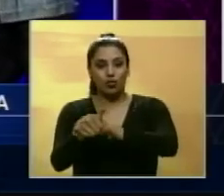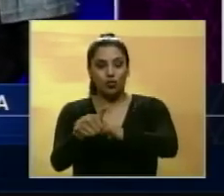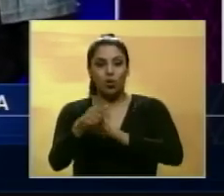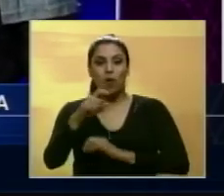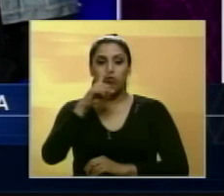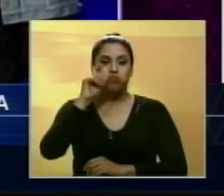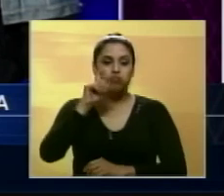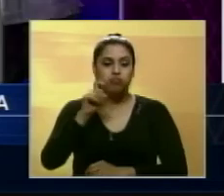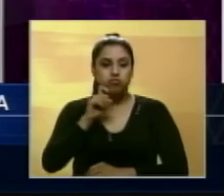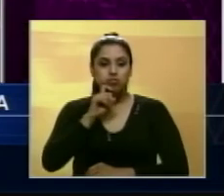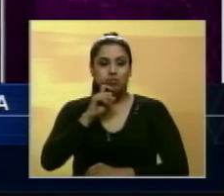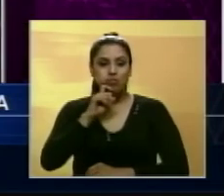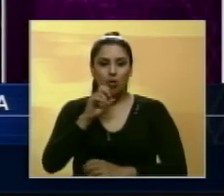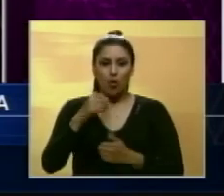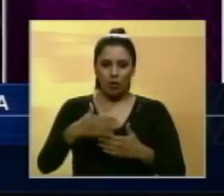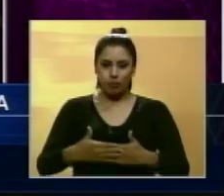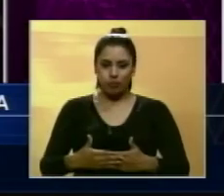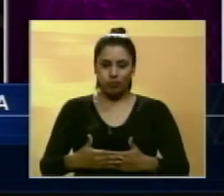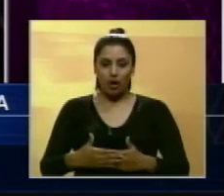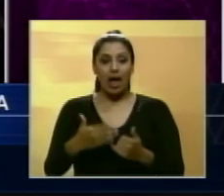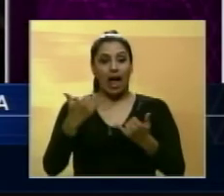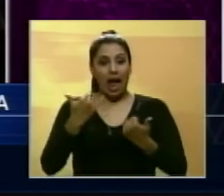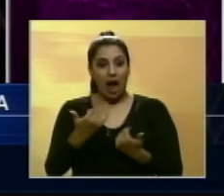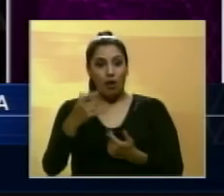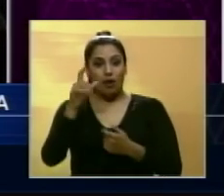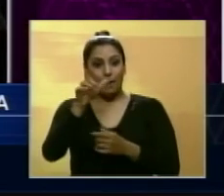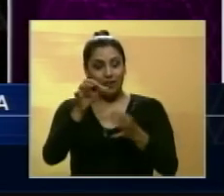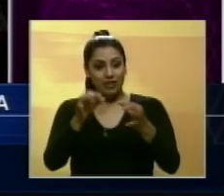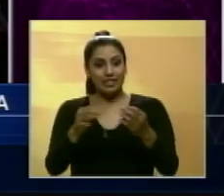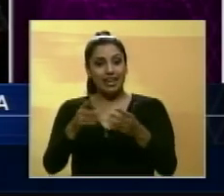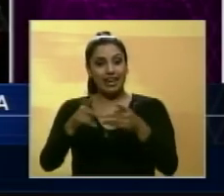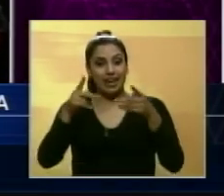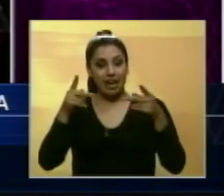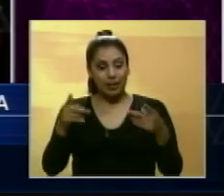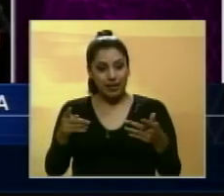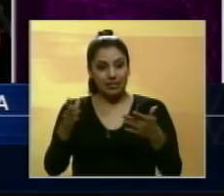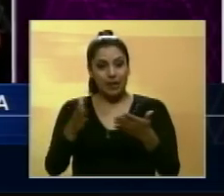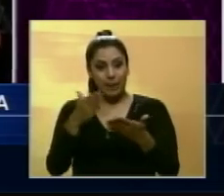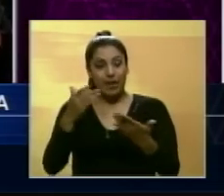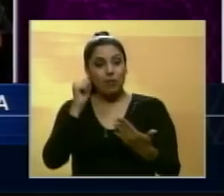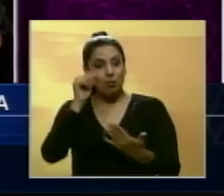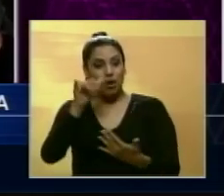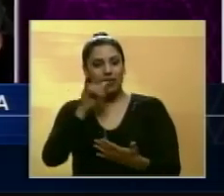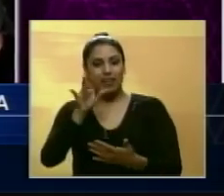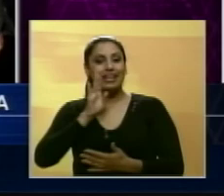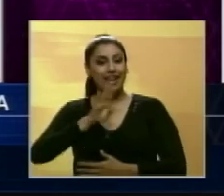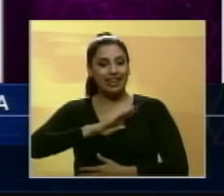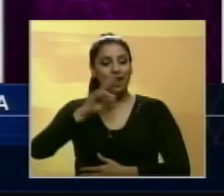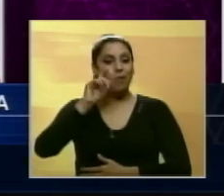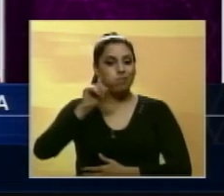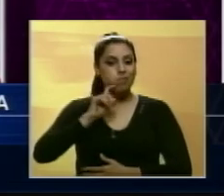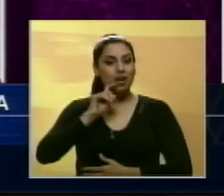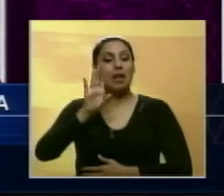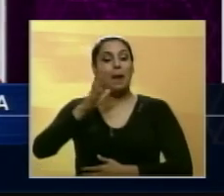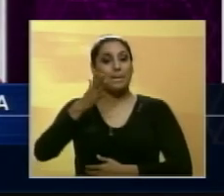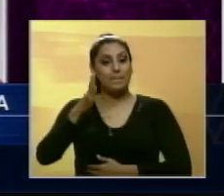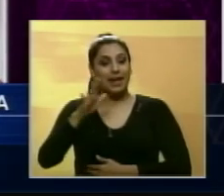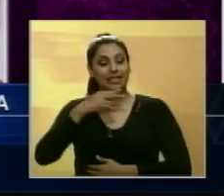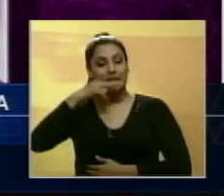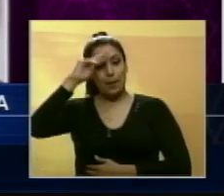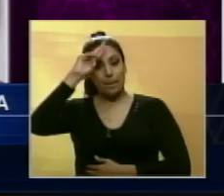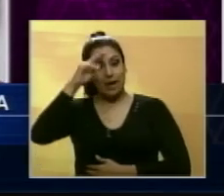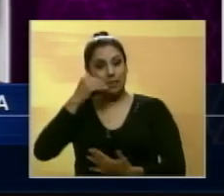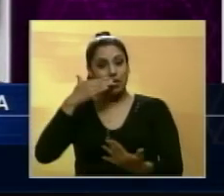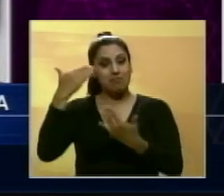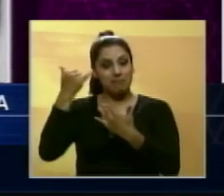en Las Vegas con un abultado vientre. Según confirmó la revista People, la actriz se encuentra embarazada y aparentemente el padre